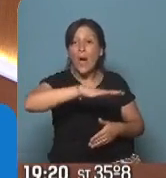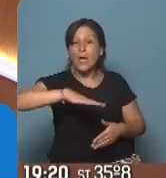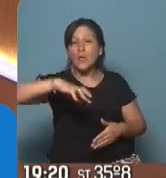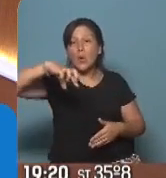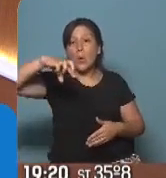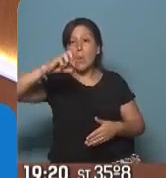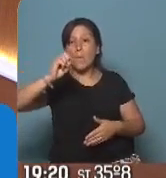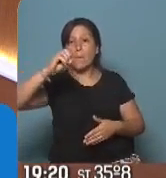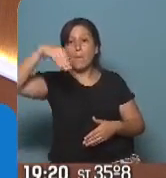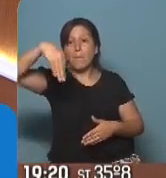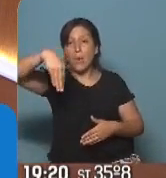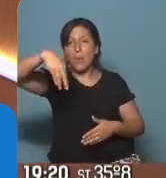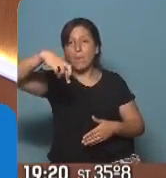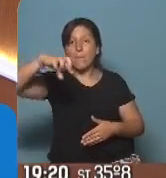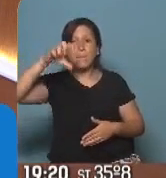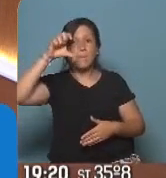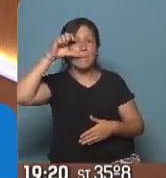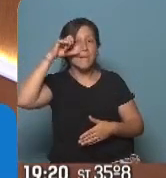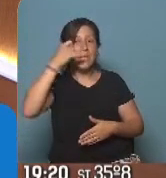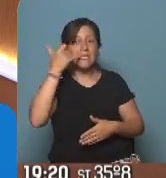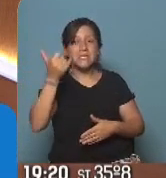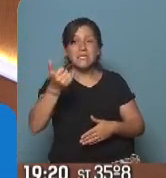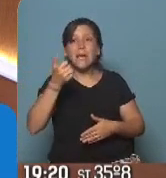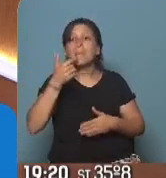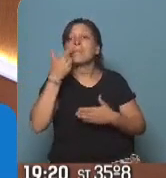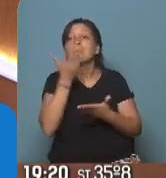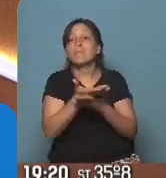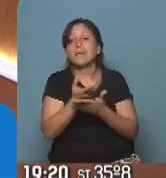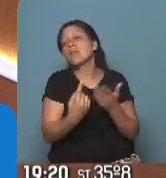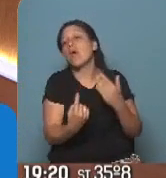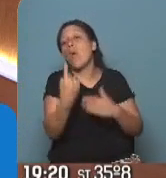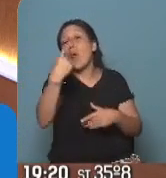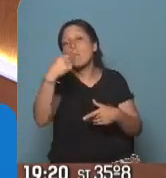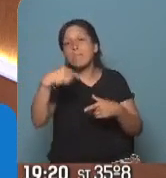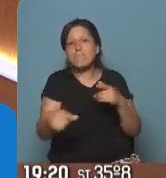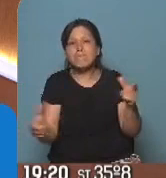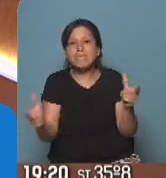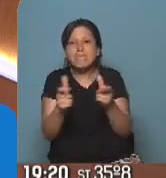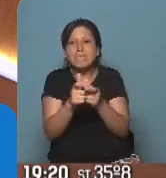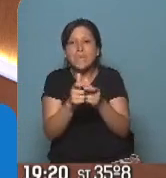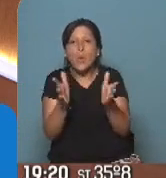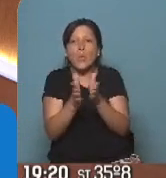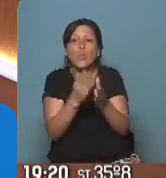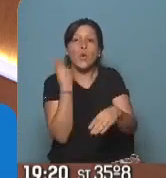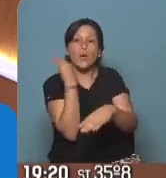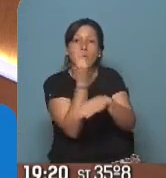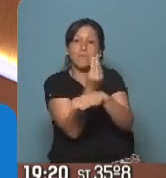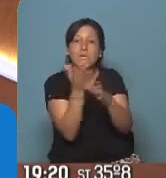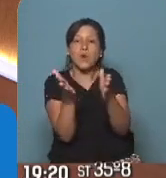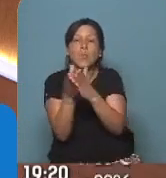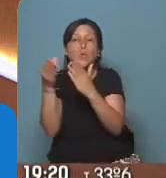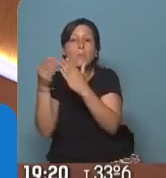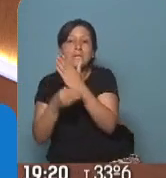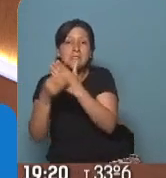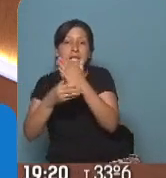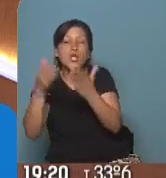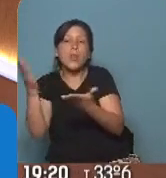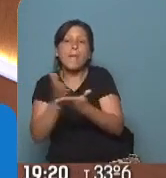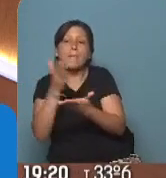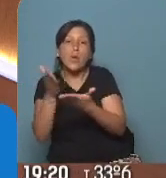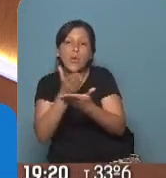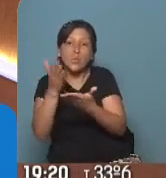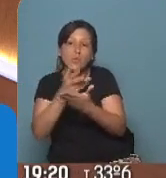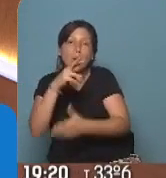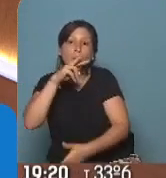hubo una primera reunión con los representantes de esta organización y el Ministerio de Producción argentino, y